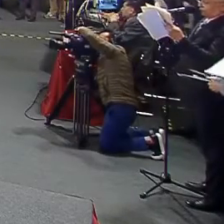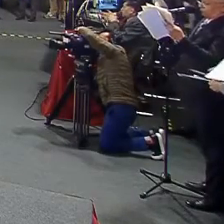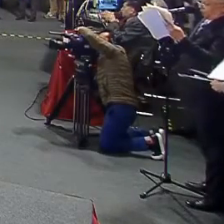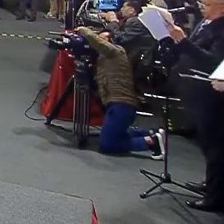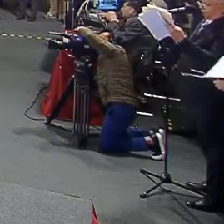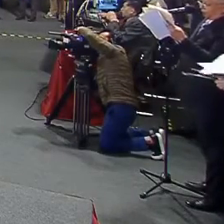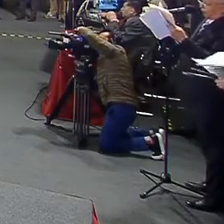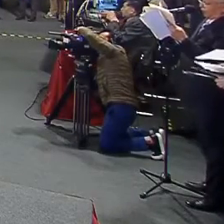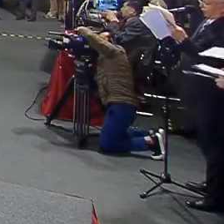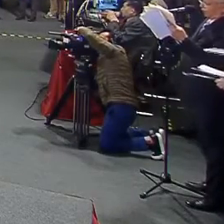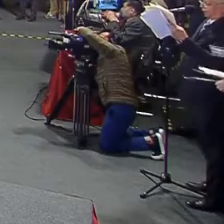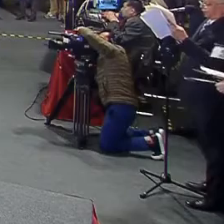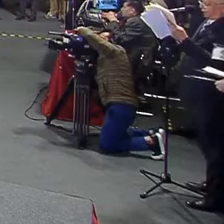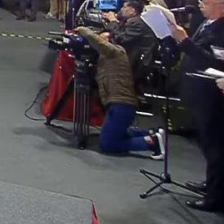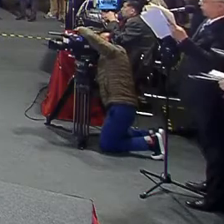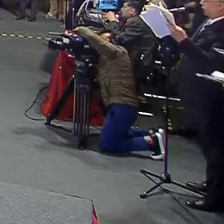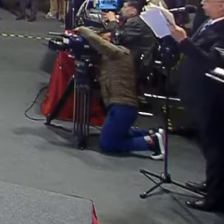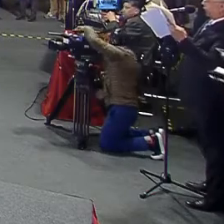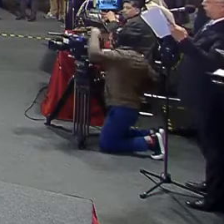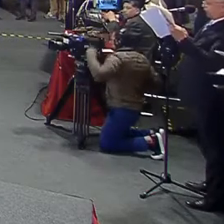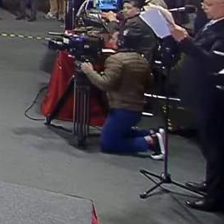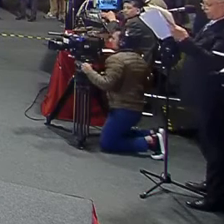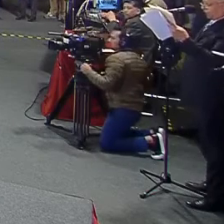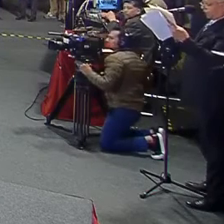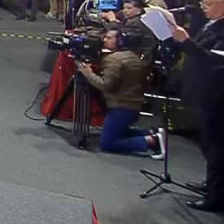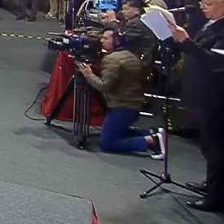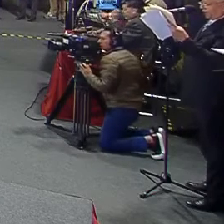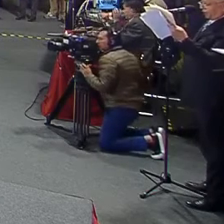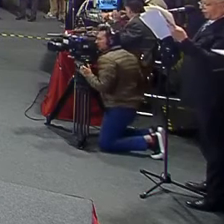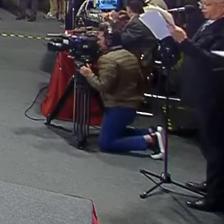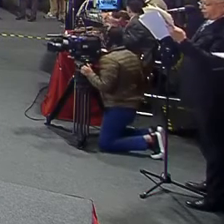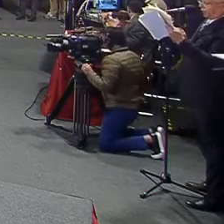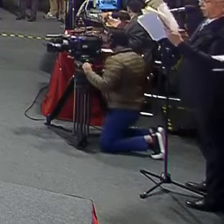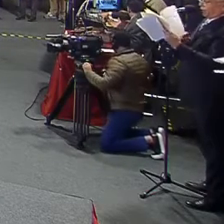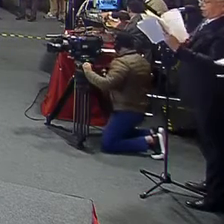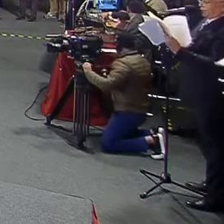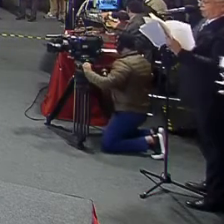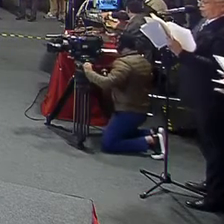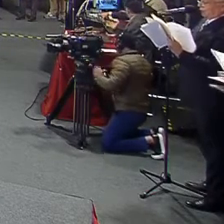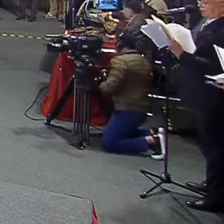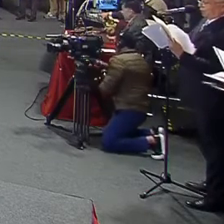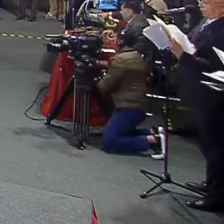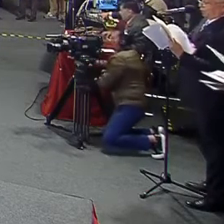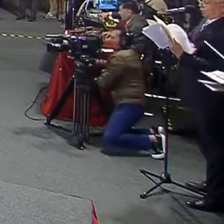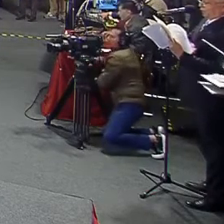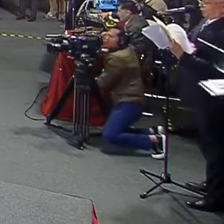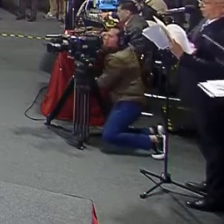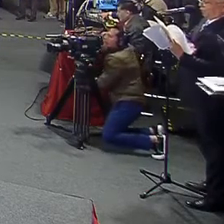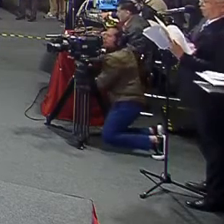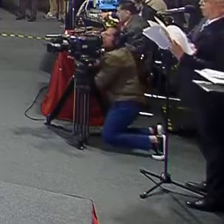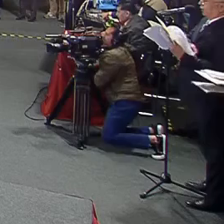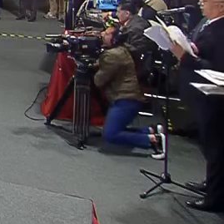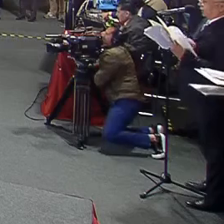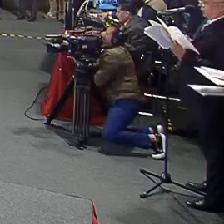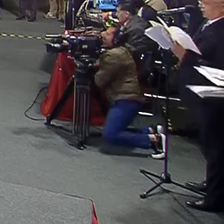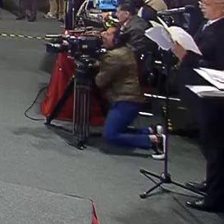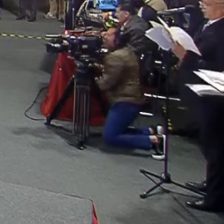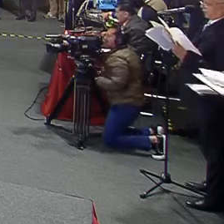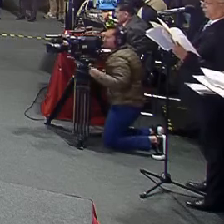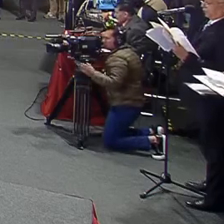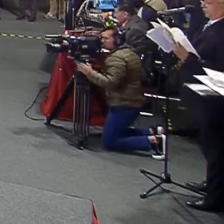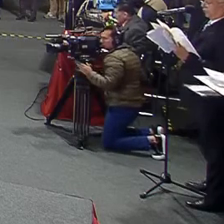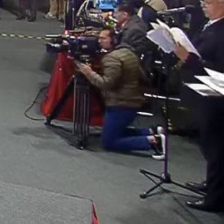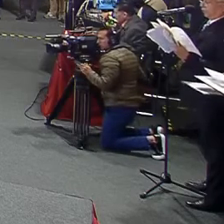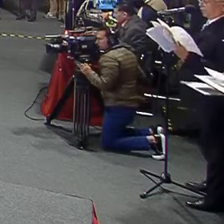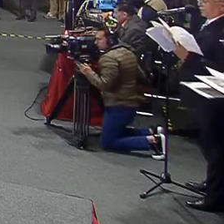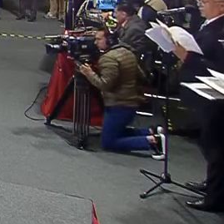En estos momentos, el presidente constitucional de los Estados Unidos Mexicanos, licenciado Andrés Manuel López Obrador, y el secretario